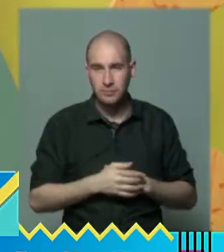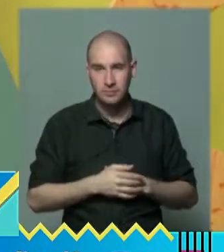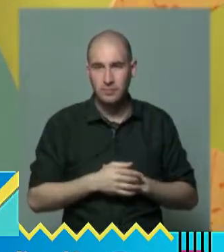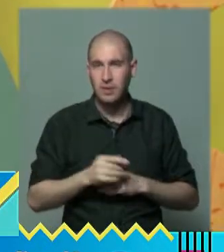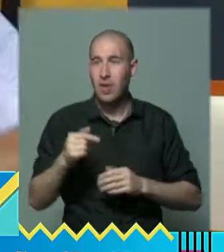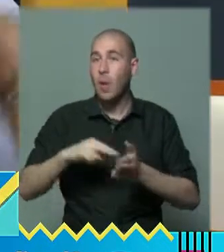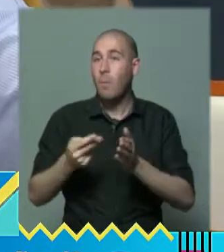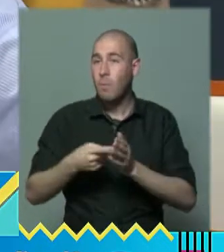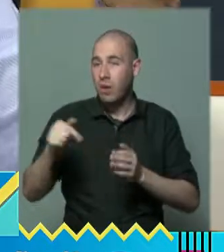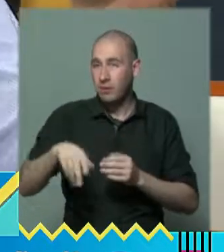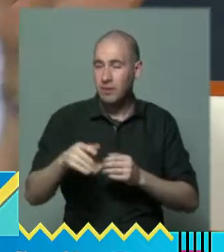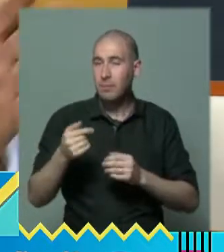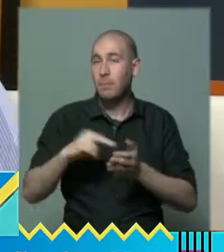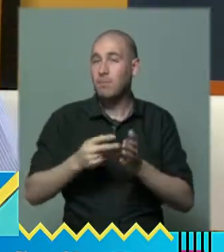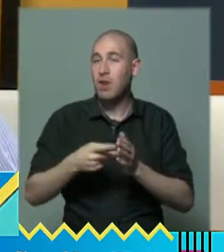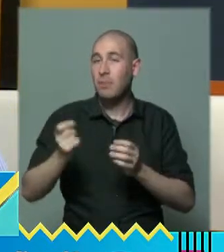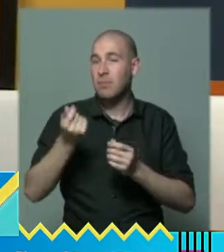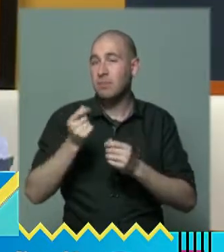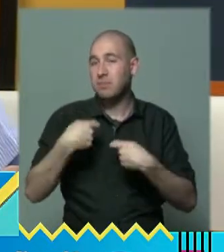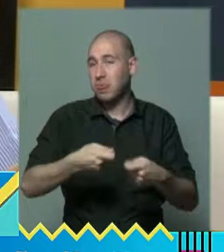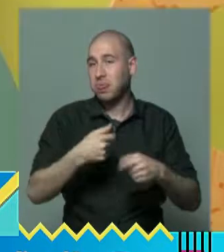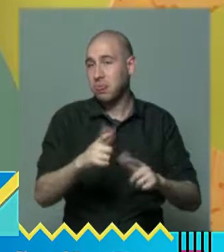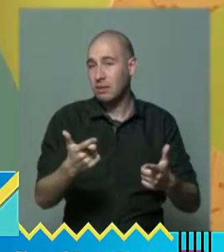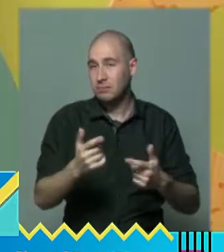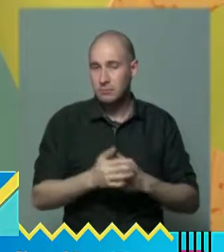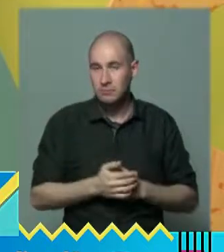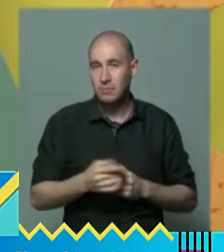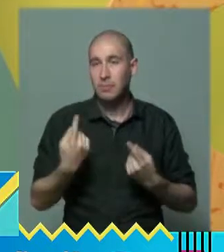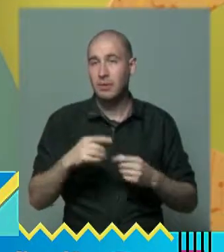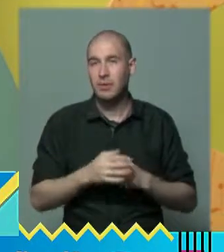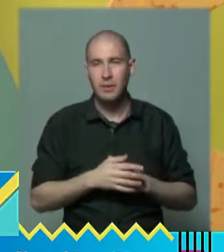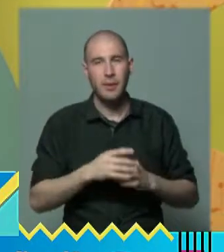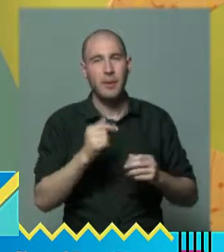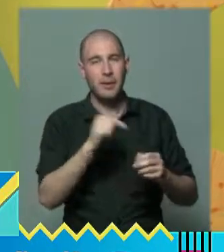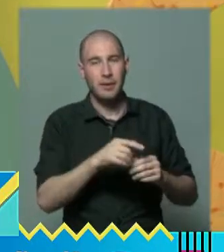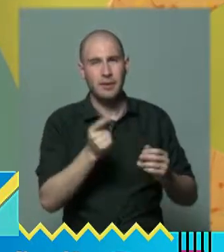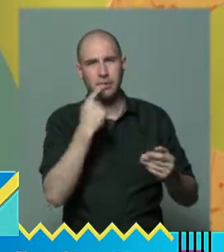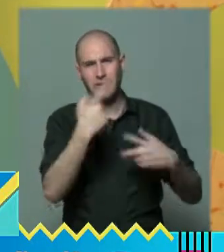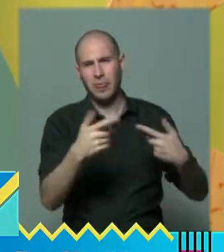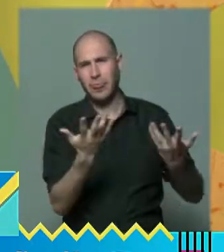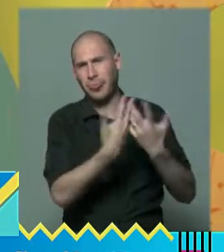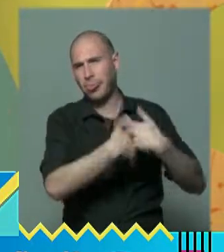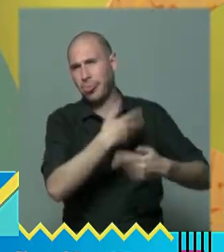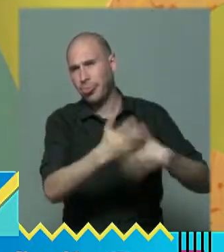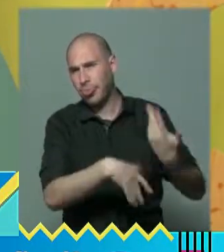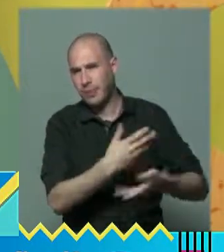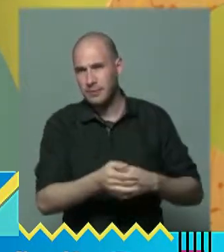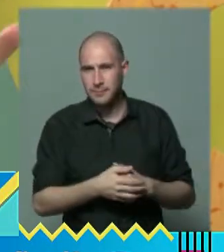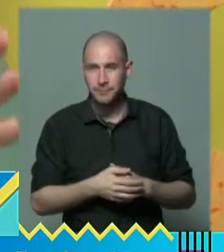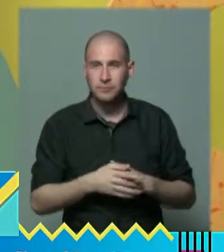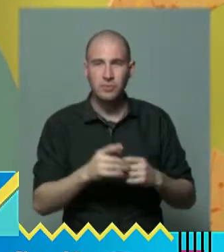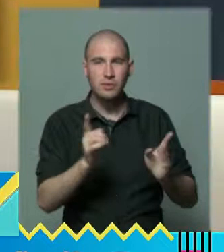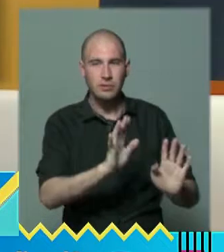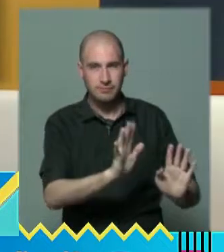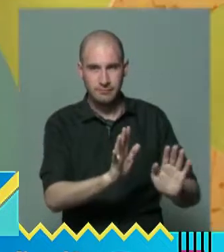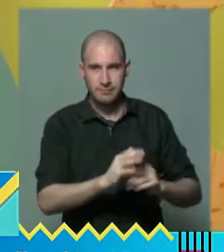las consecuencias, pero la consecuencia de la desinversión, pero de algún lado viene. Empezamos a mezclar un montón de temas. No los mezclamos, es uno